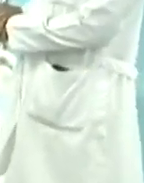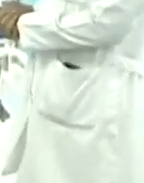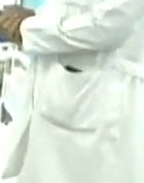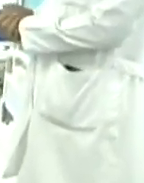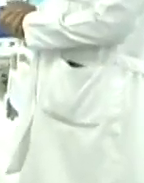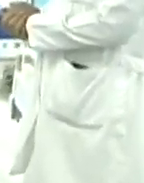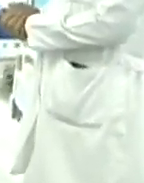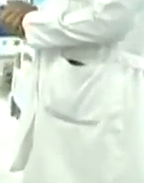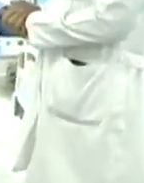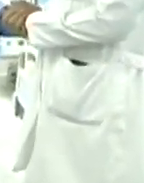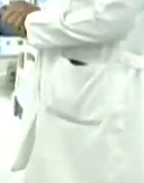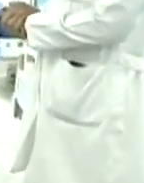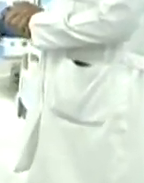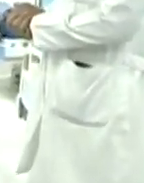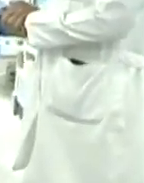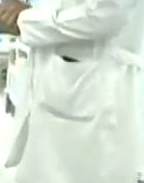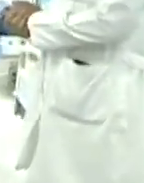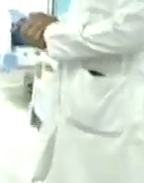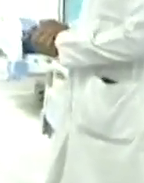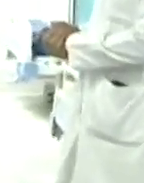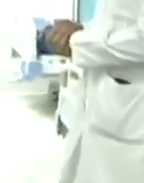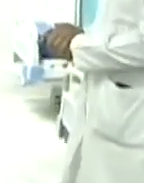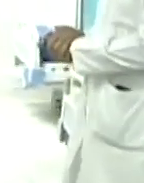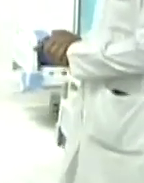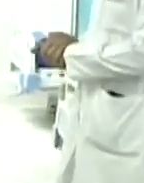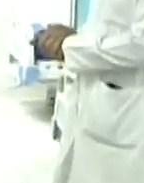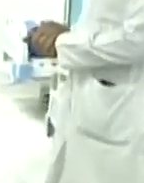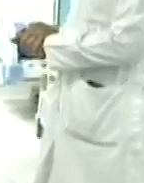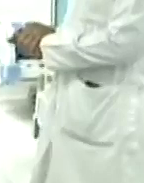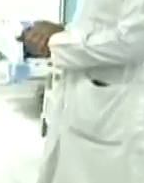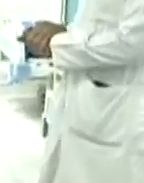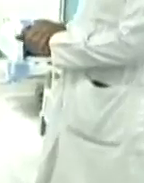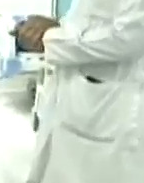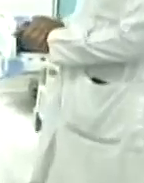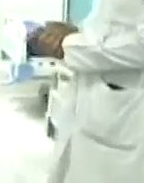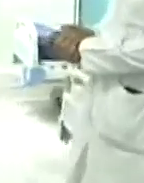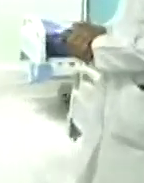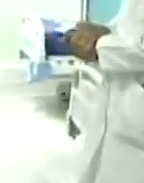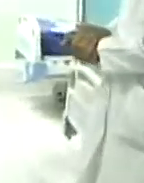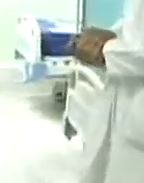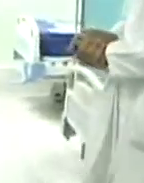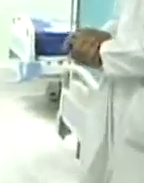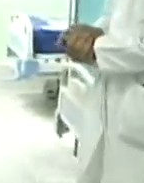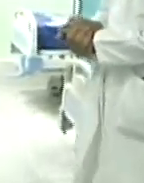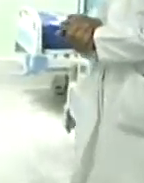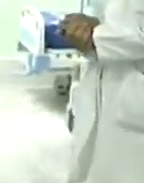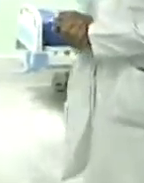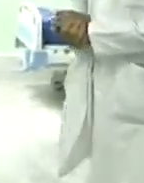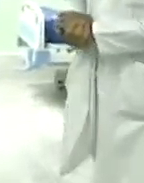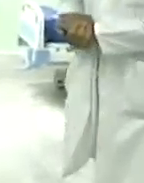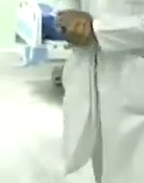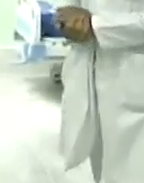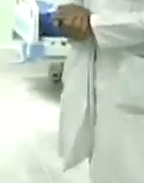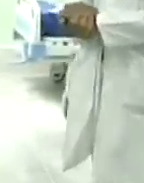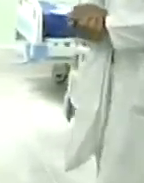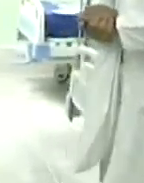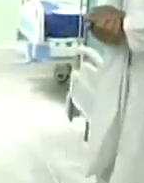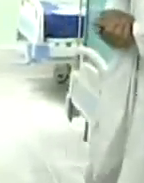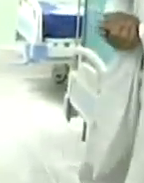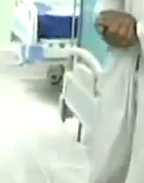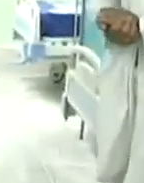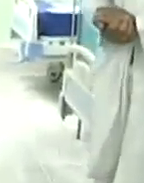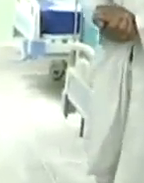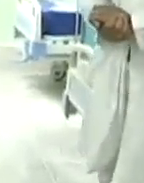presente la ministra del Poder Popular. Saludos a toda Venezuela. Estamos aquí en Guacara, corazón del estado